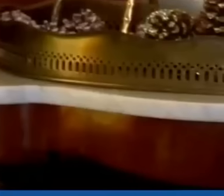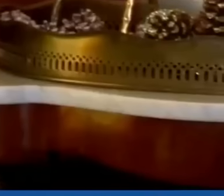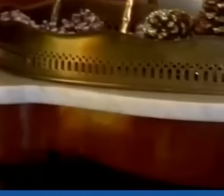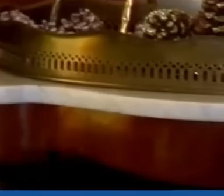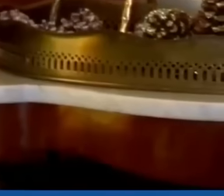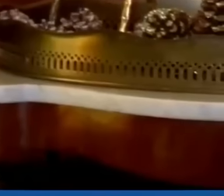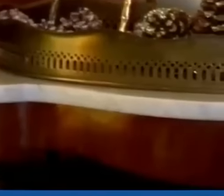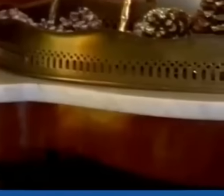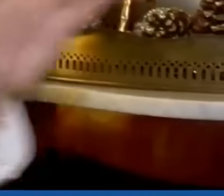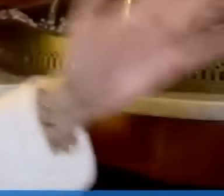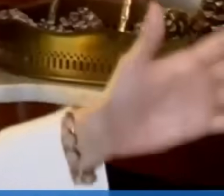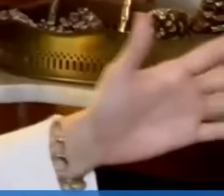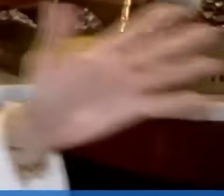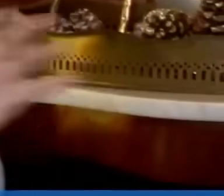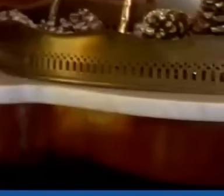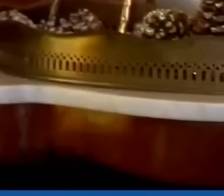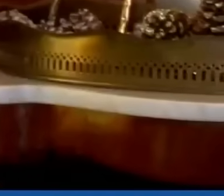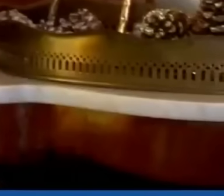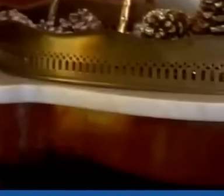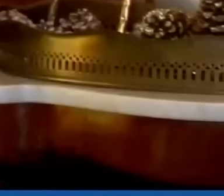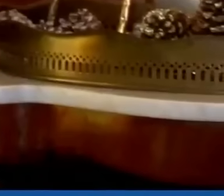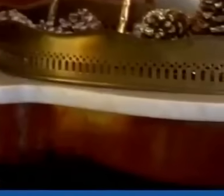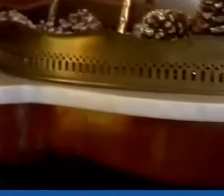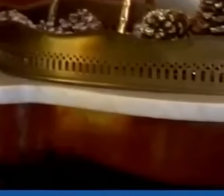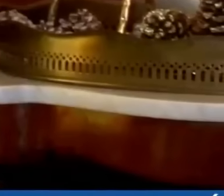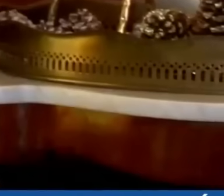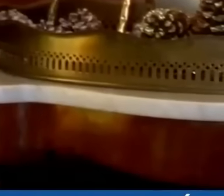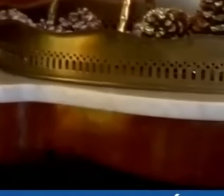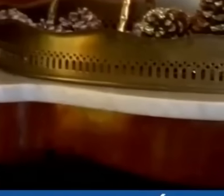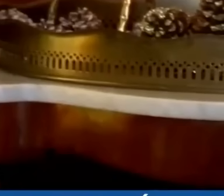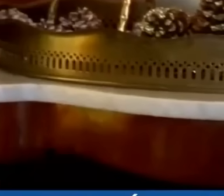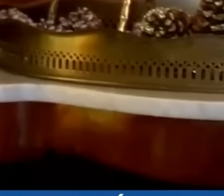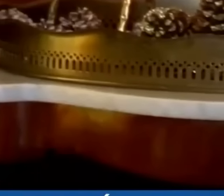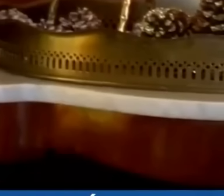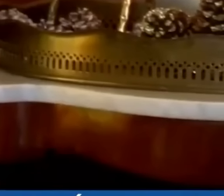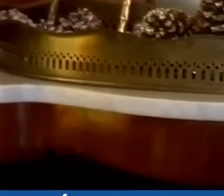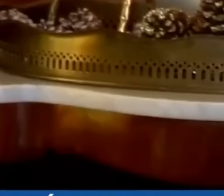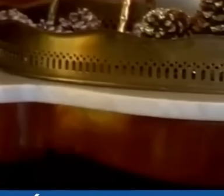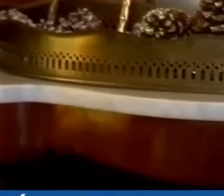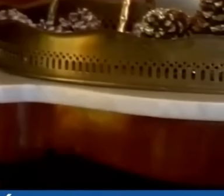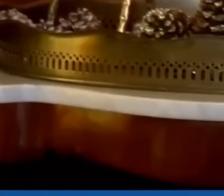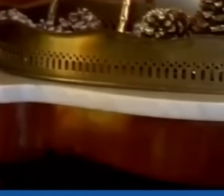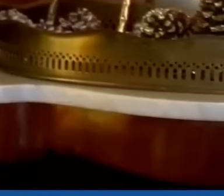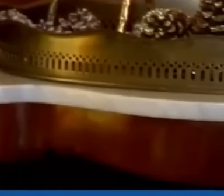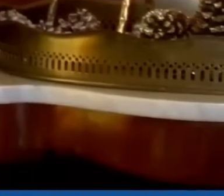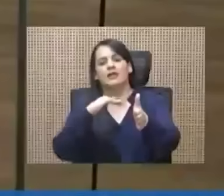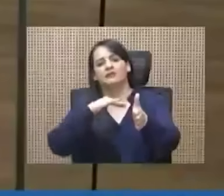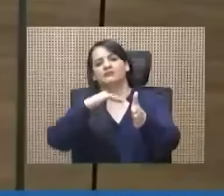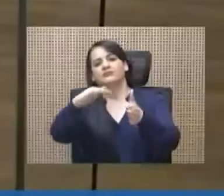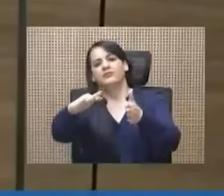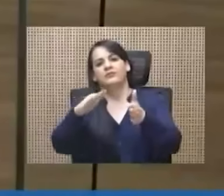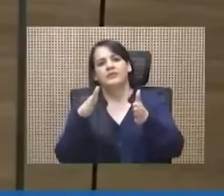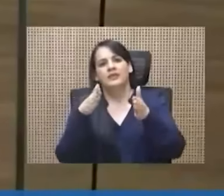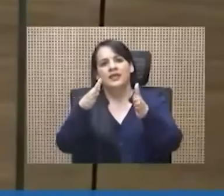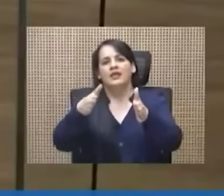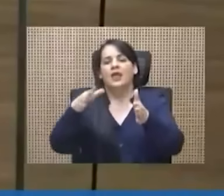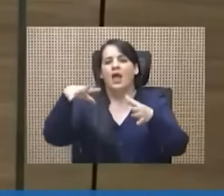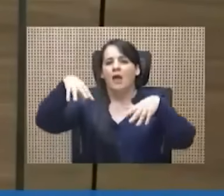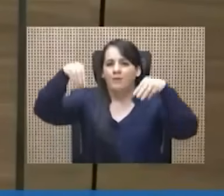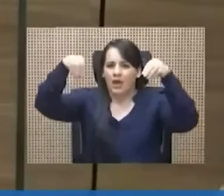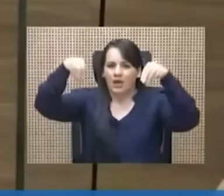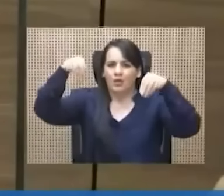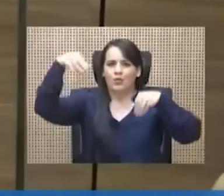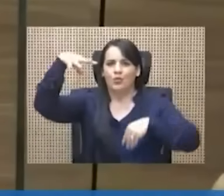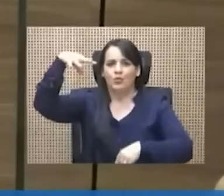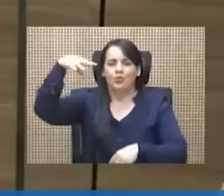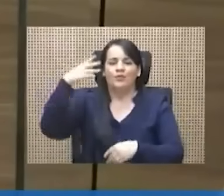votarlos, porque no les parece, porque cambia el sistema garantista a uno más punitivo. Por las razones que sean, no querían esos proyectos. Dice don Rodrigo Arias, ayer estuvo